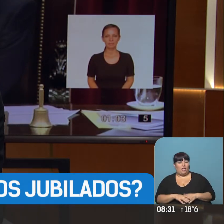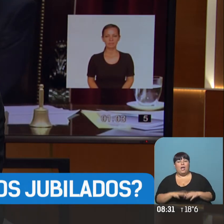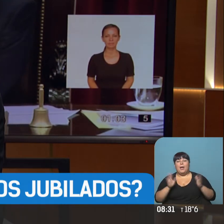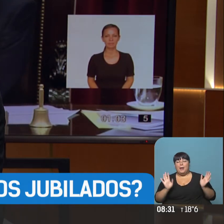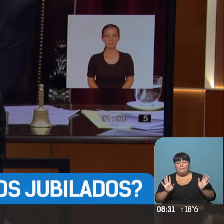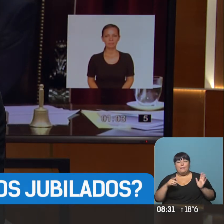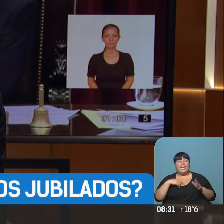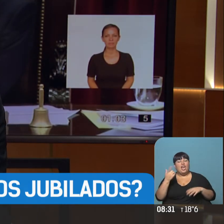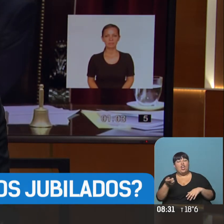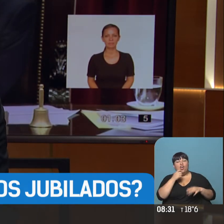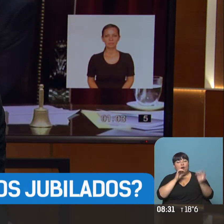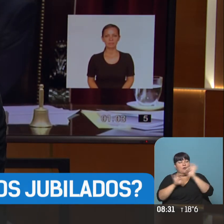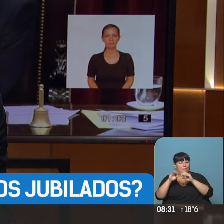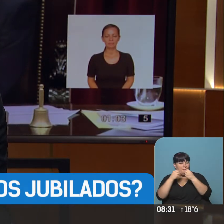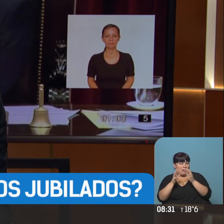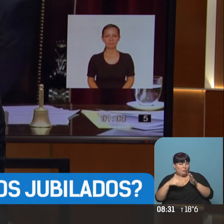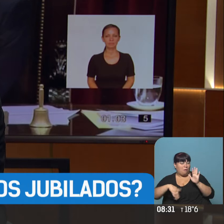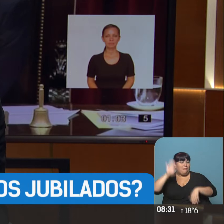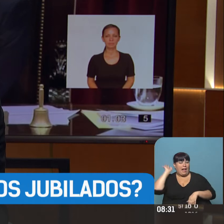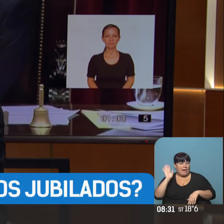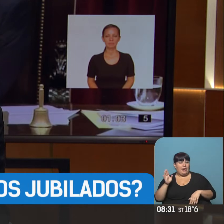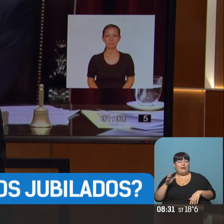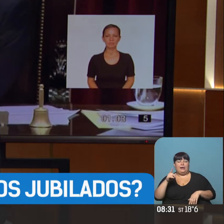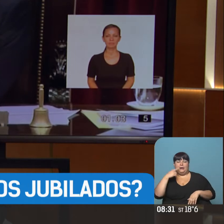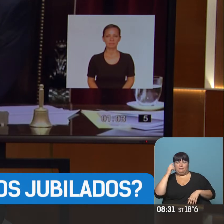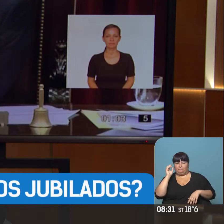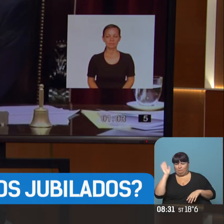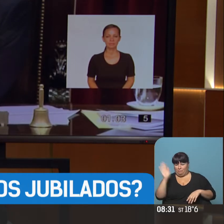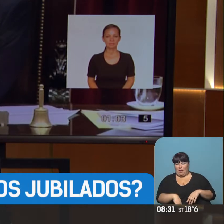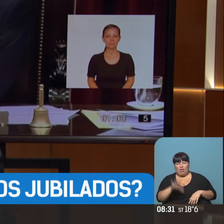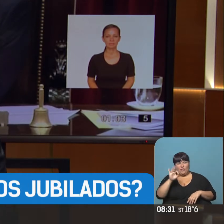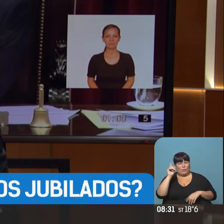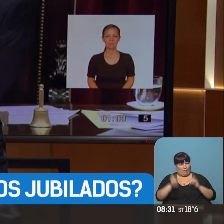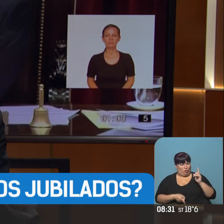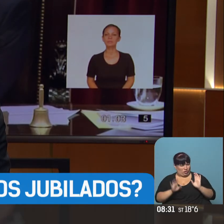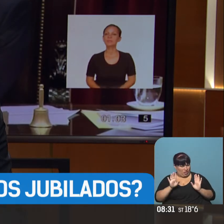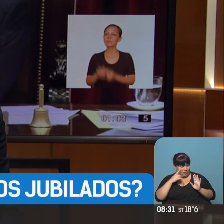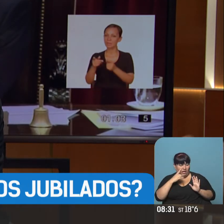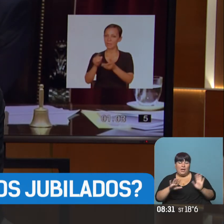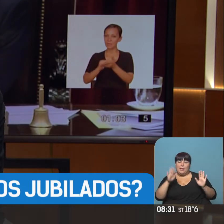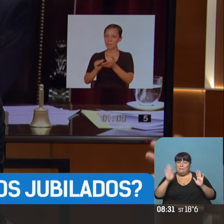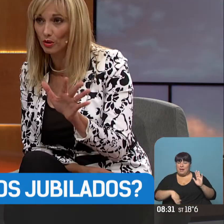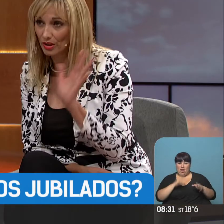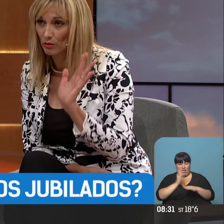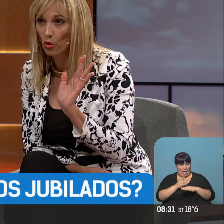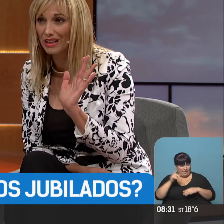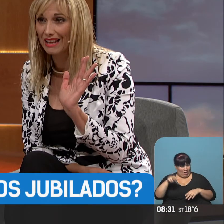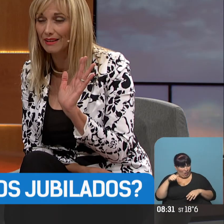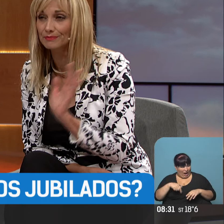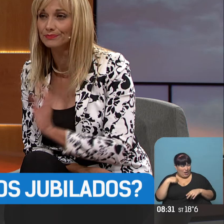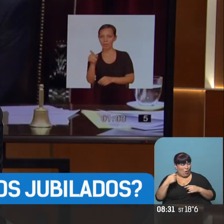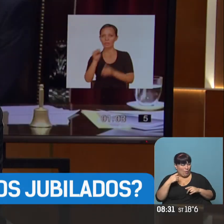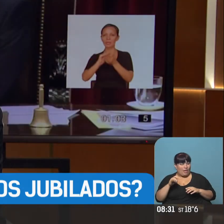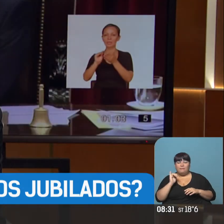donde pasamos a salarios promedio o más altos, empiezan a caer hasta abajo del 50%. O sea, voy a cobrarla menos de la mitad de lo que cobro ahora de